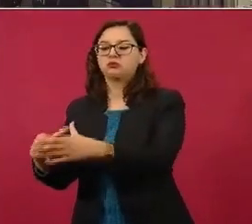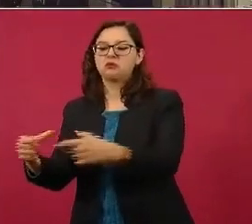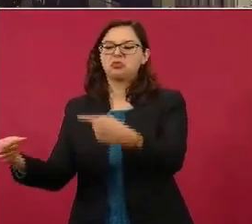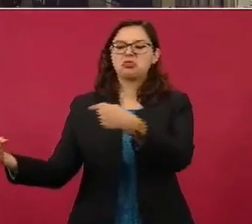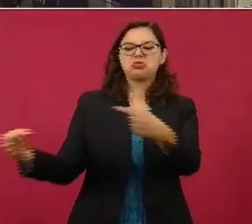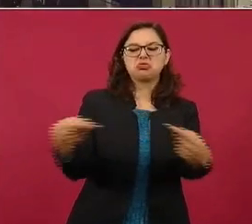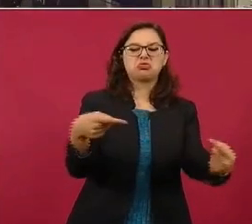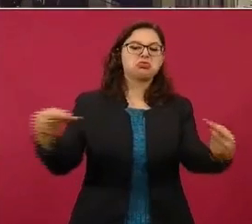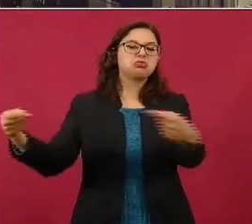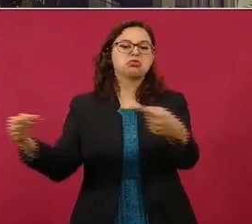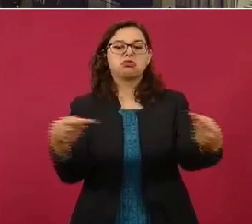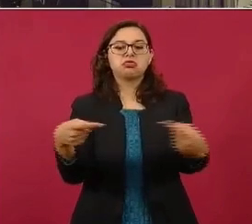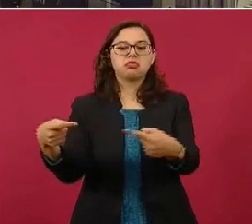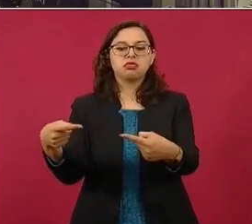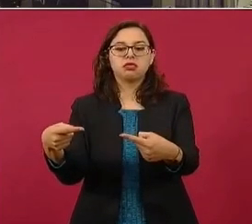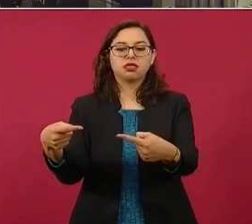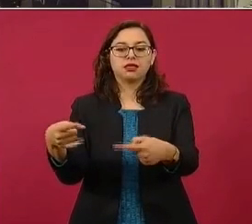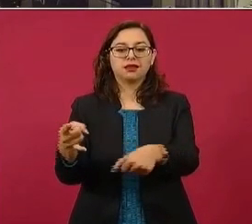¿Cuánto tiempo engañaron